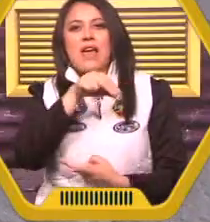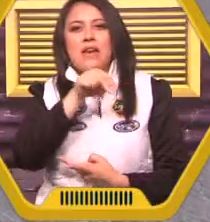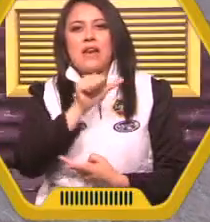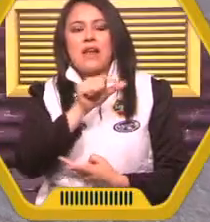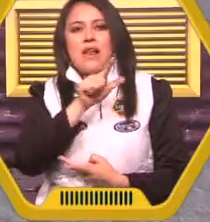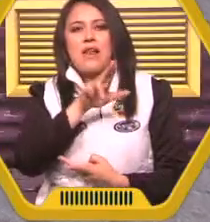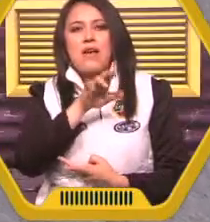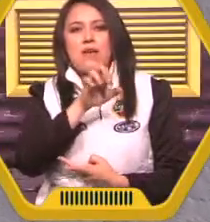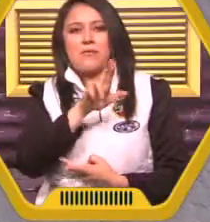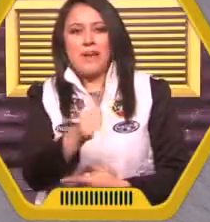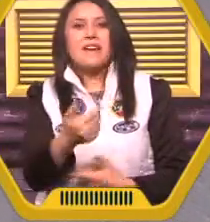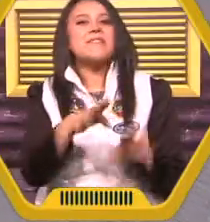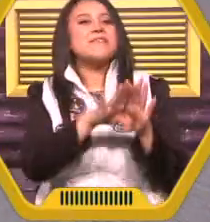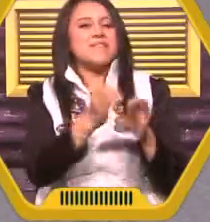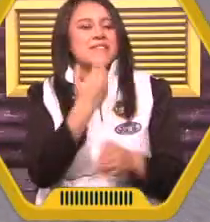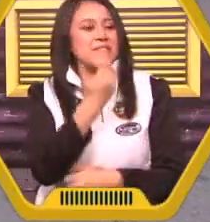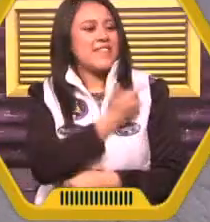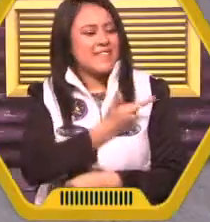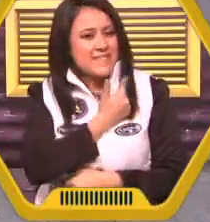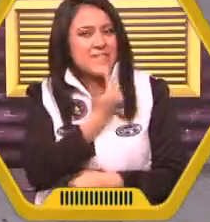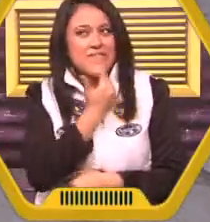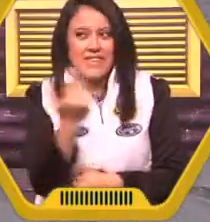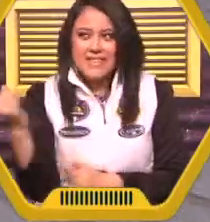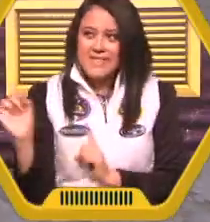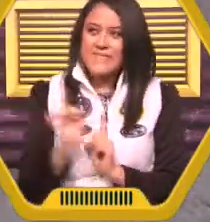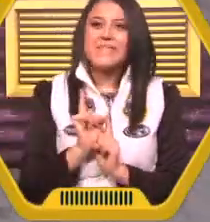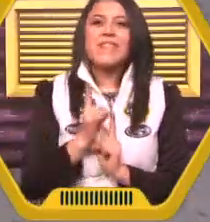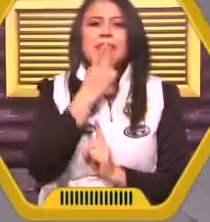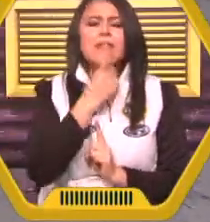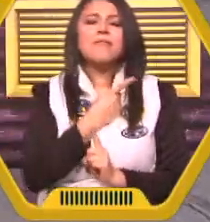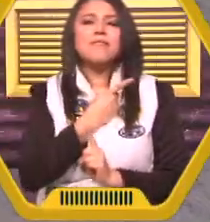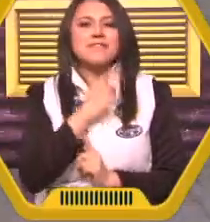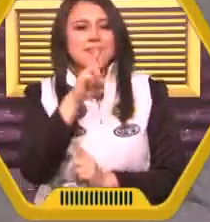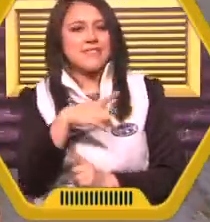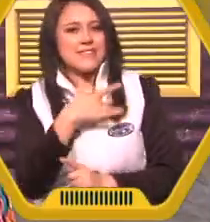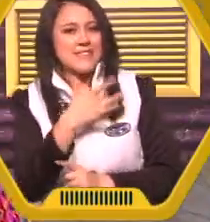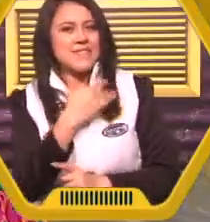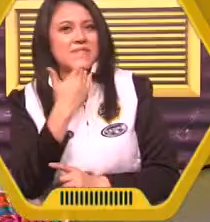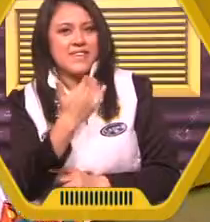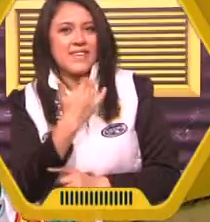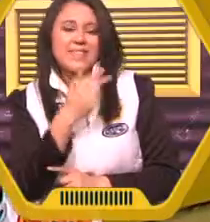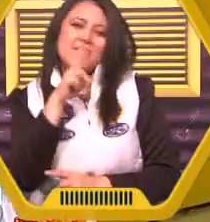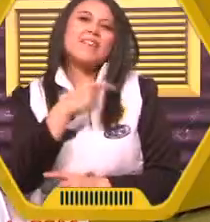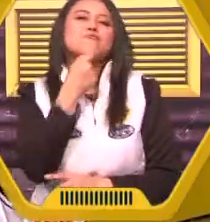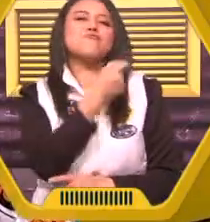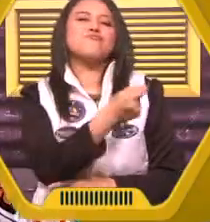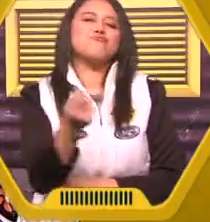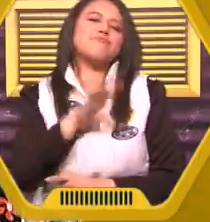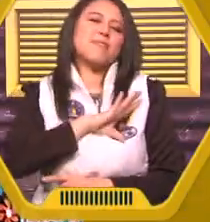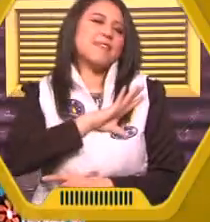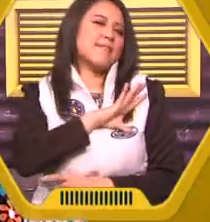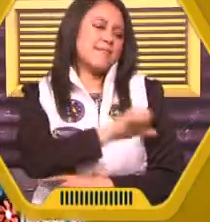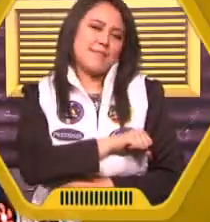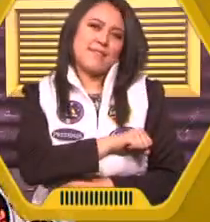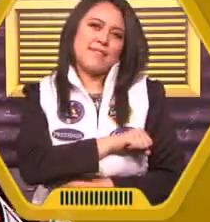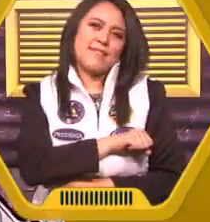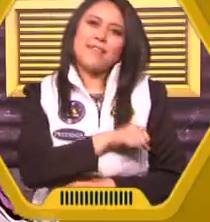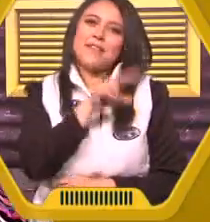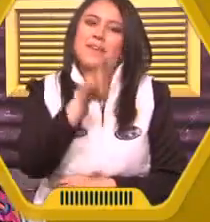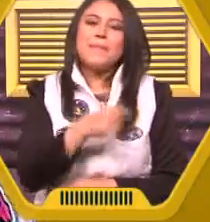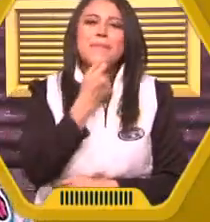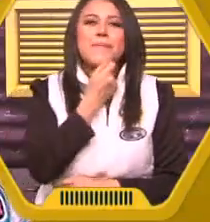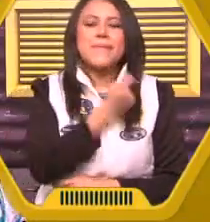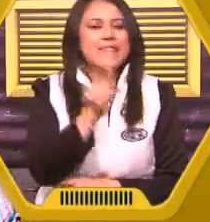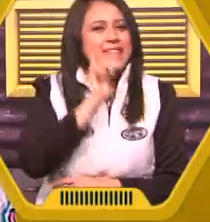Arcila. Qué bueno que están con nosotros. Qué bueno. Cuéntame. Encantada de la vida. A mí me encantan los niños y mi niña está súper,